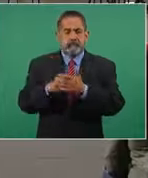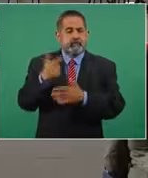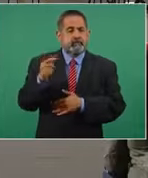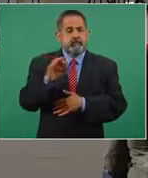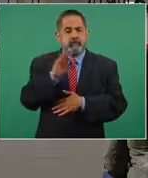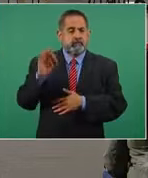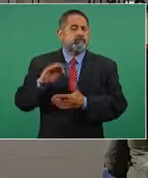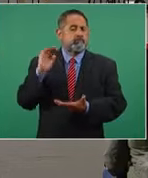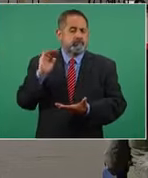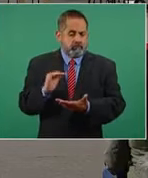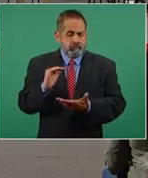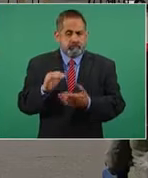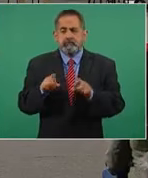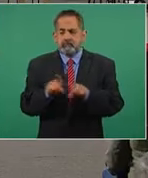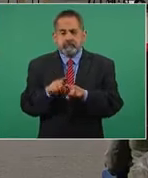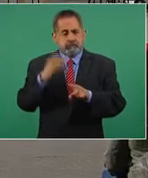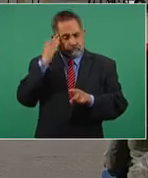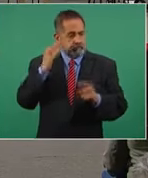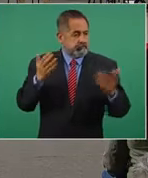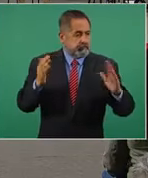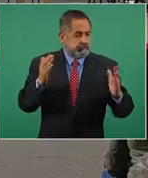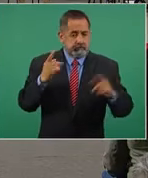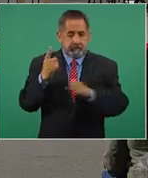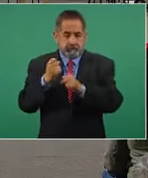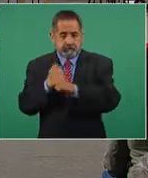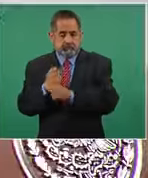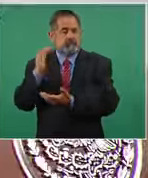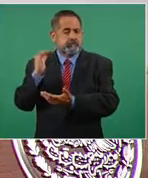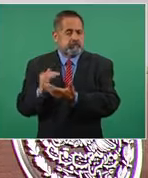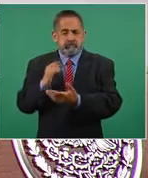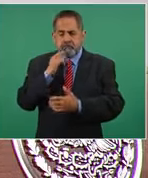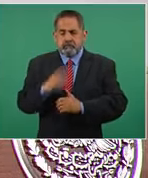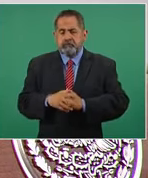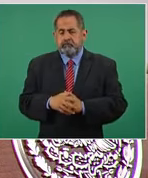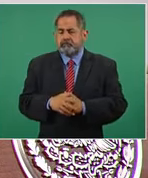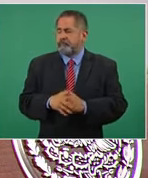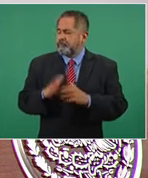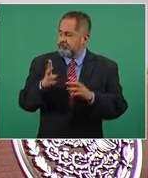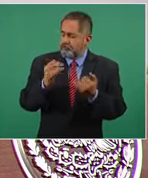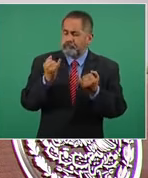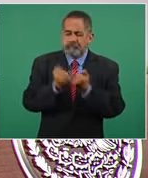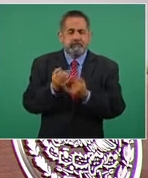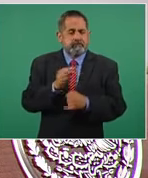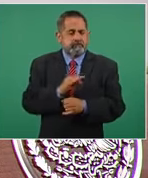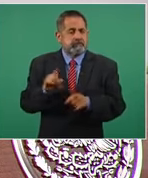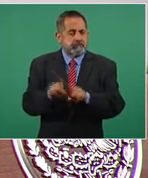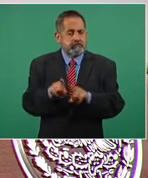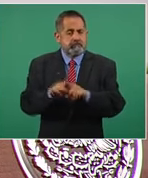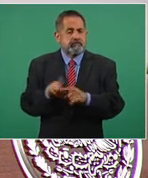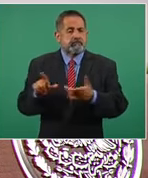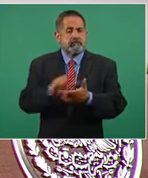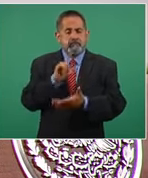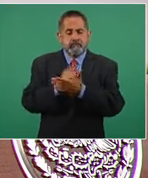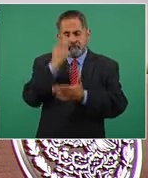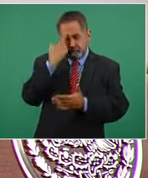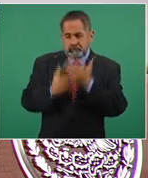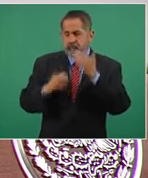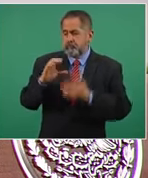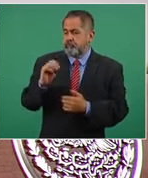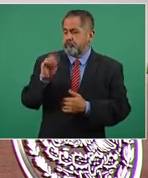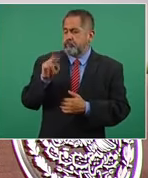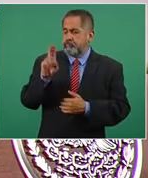11.7% respecto al mismo periodo del año pasado. Algo similar ocurre con los delitos del fuero común. En el